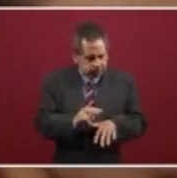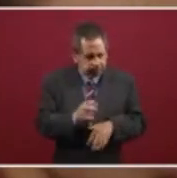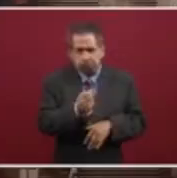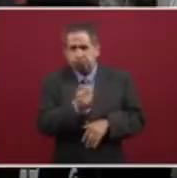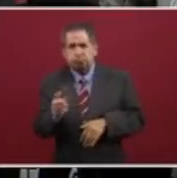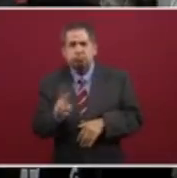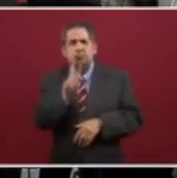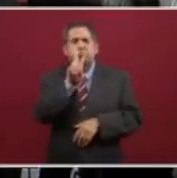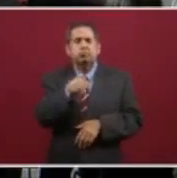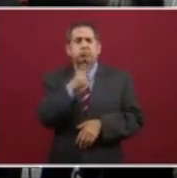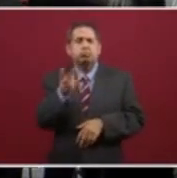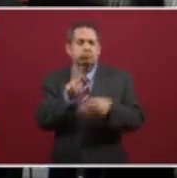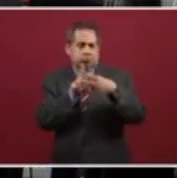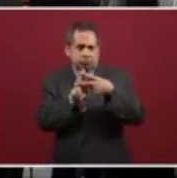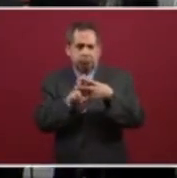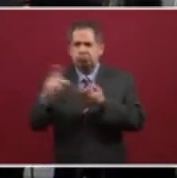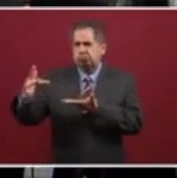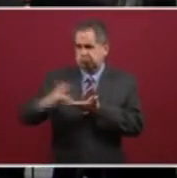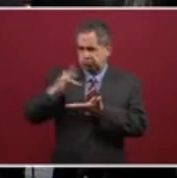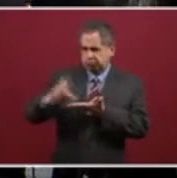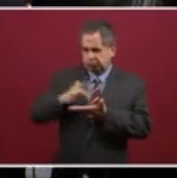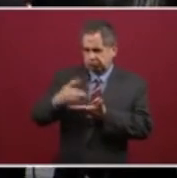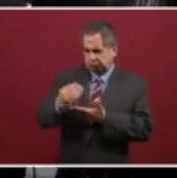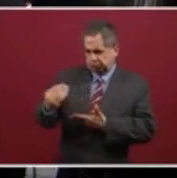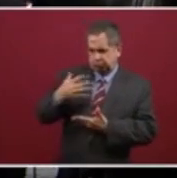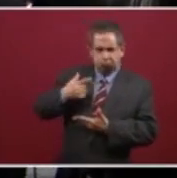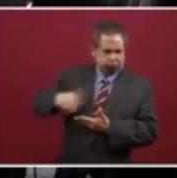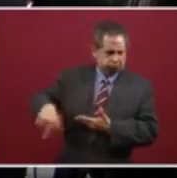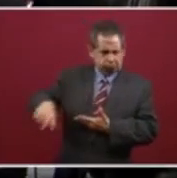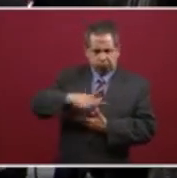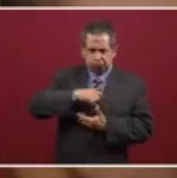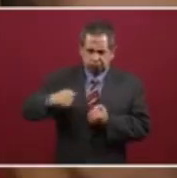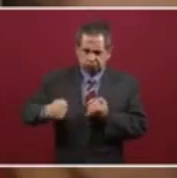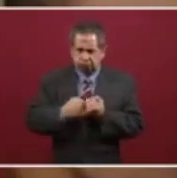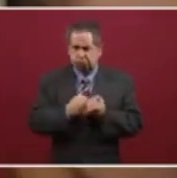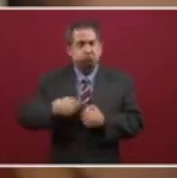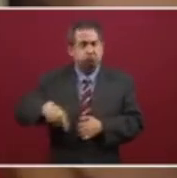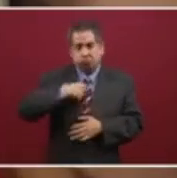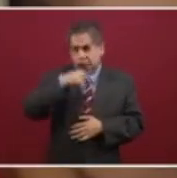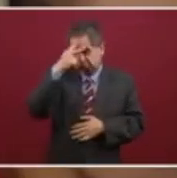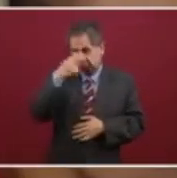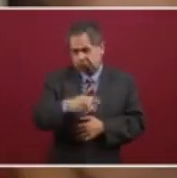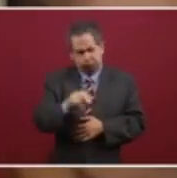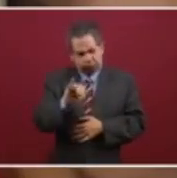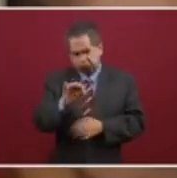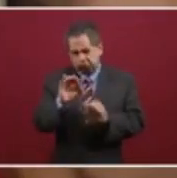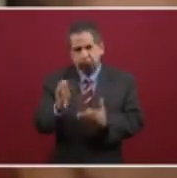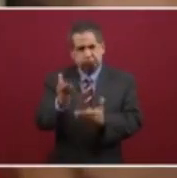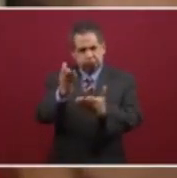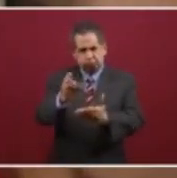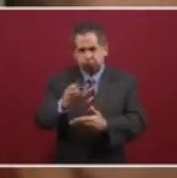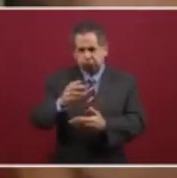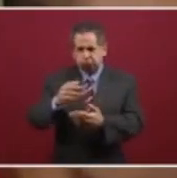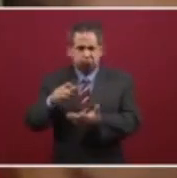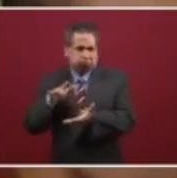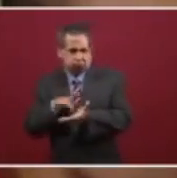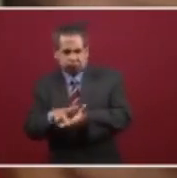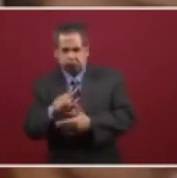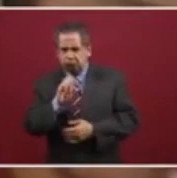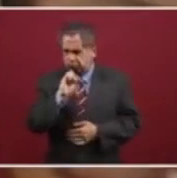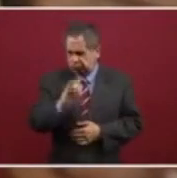que se han colocado y siguen vigentes de respaldo a la postura de usted. Pero también ha